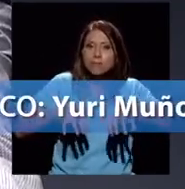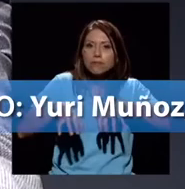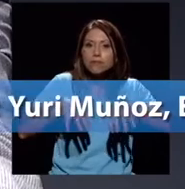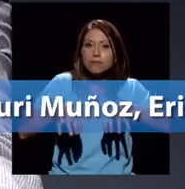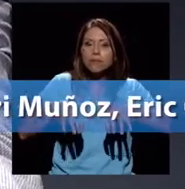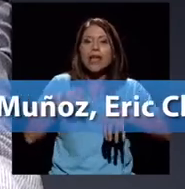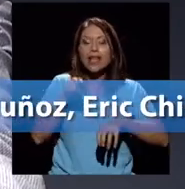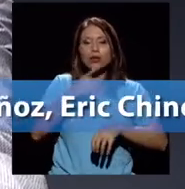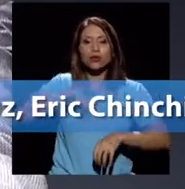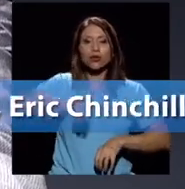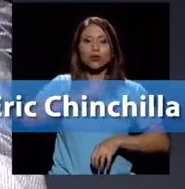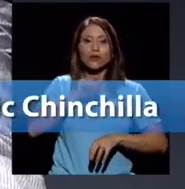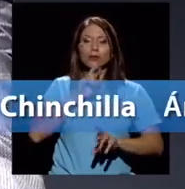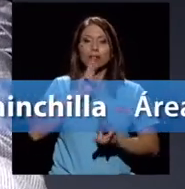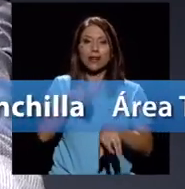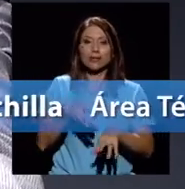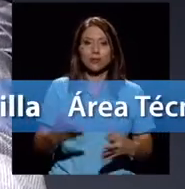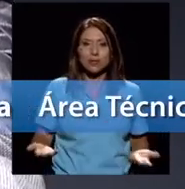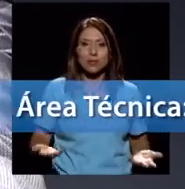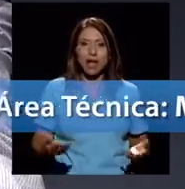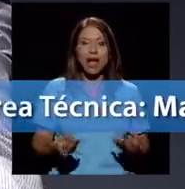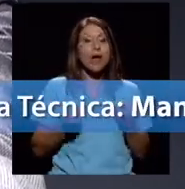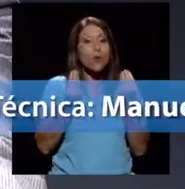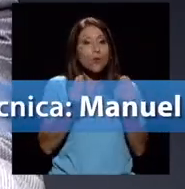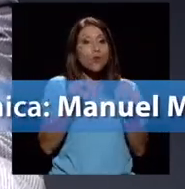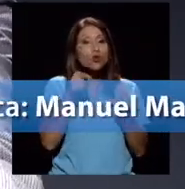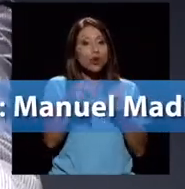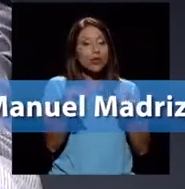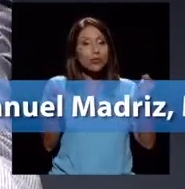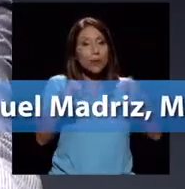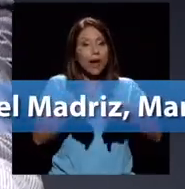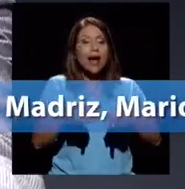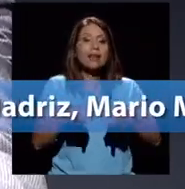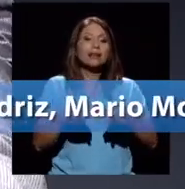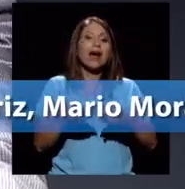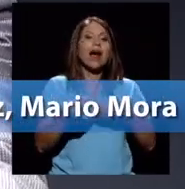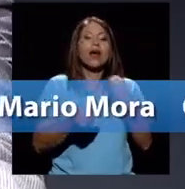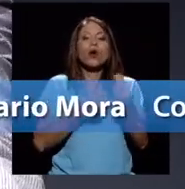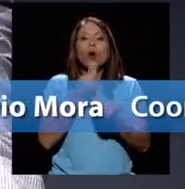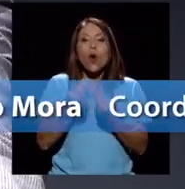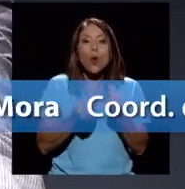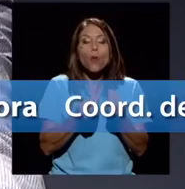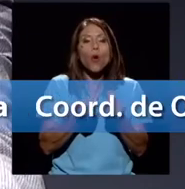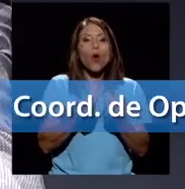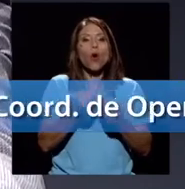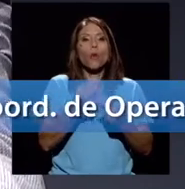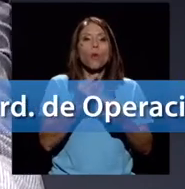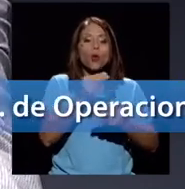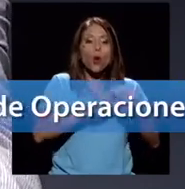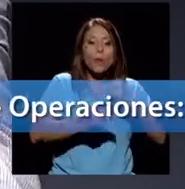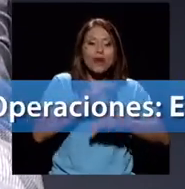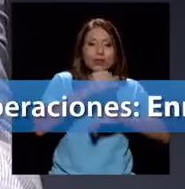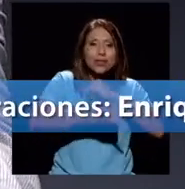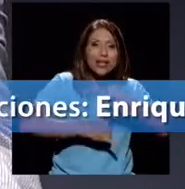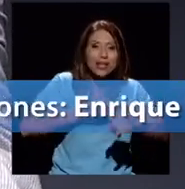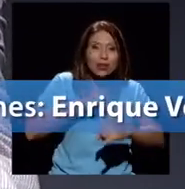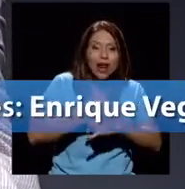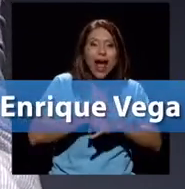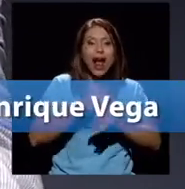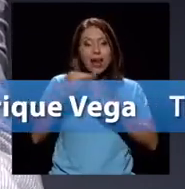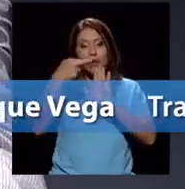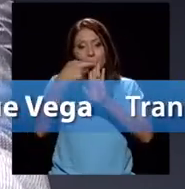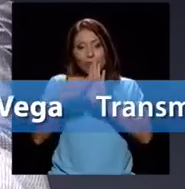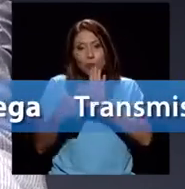respuesta que tenemos que buscar y mucho de eso pasa por comercio internacional pasa por encadenamientos pasa por reglas claras por estabilidad